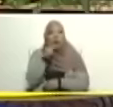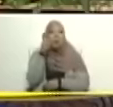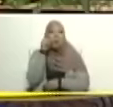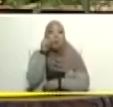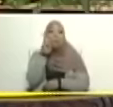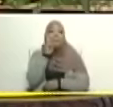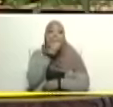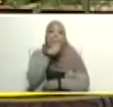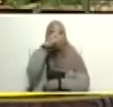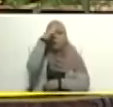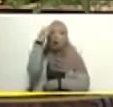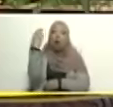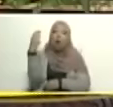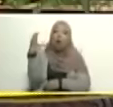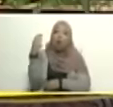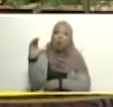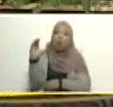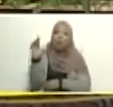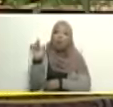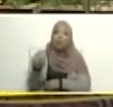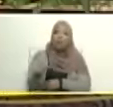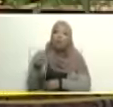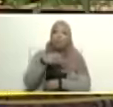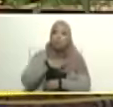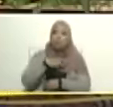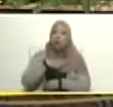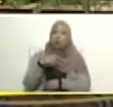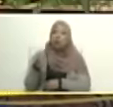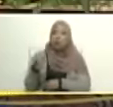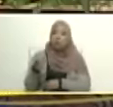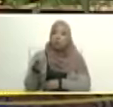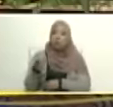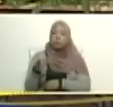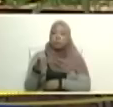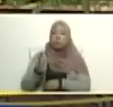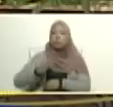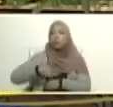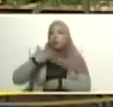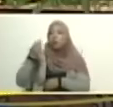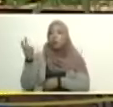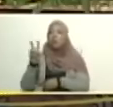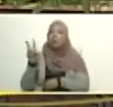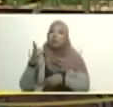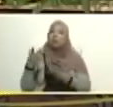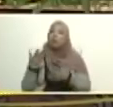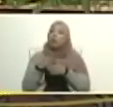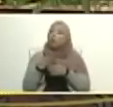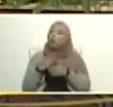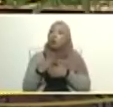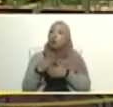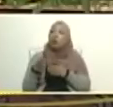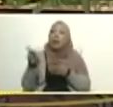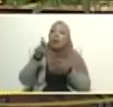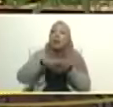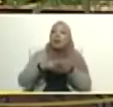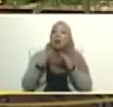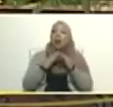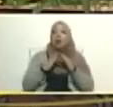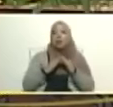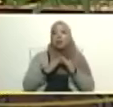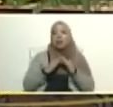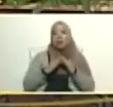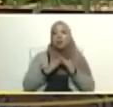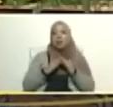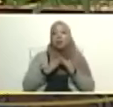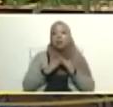son colombianos, colombianos, colombiana, sea la ida hacia Venezuela, retornar aquí.